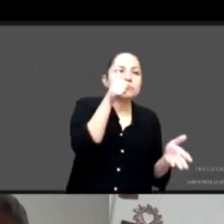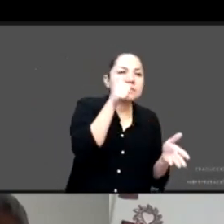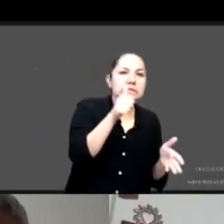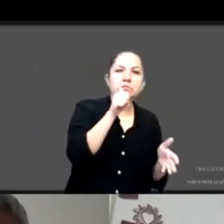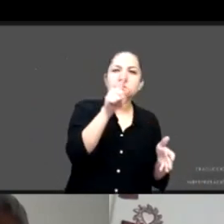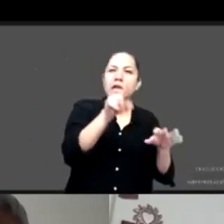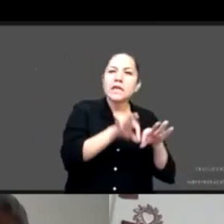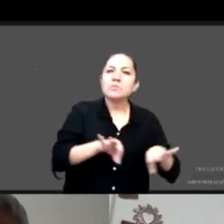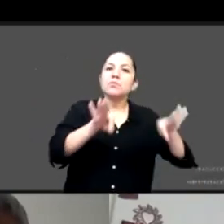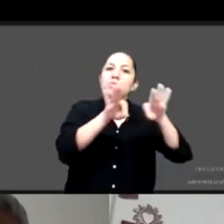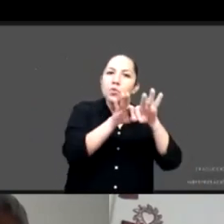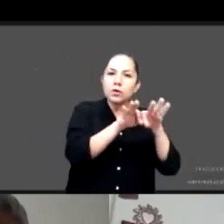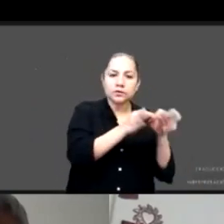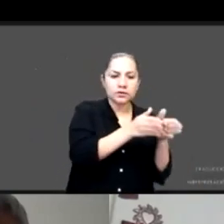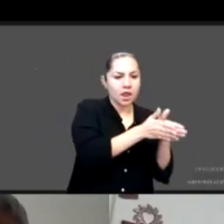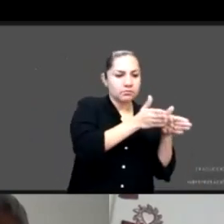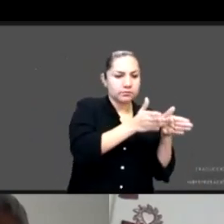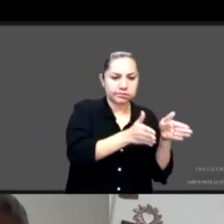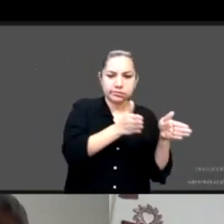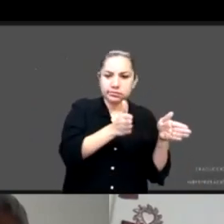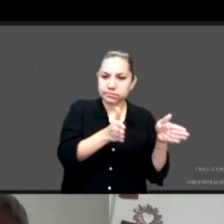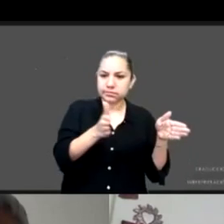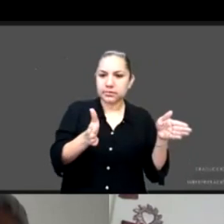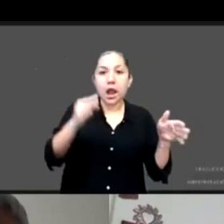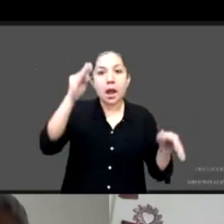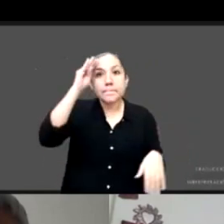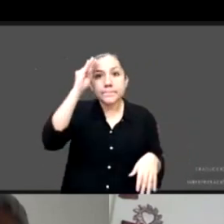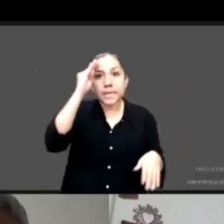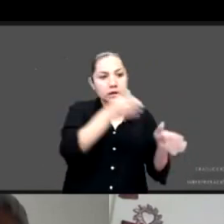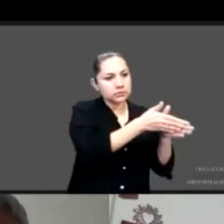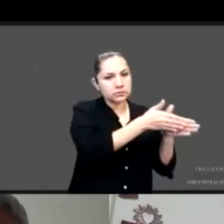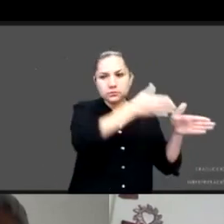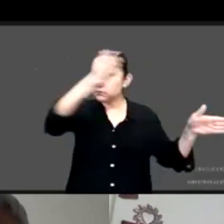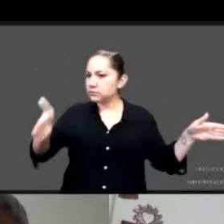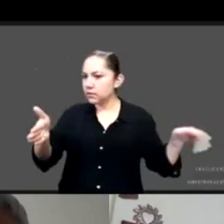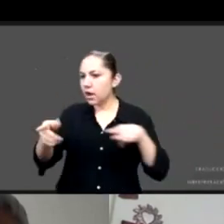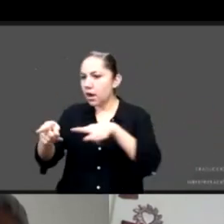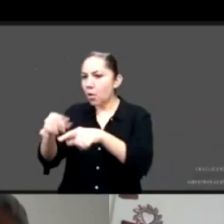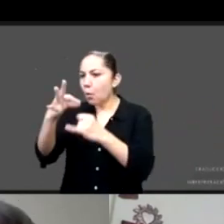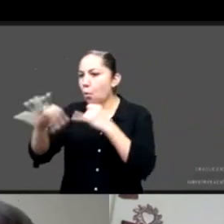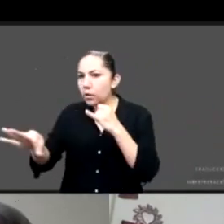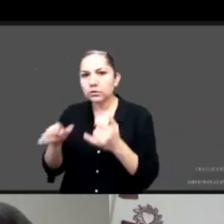no es algo que se lleva, como hemos dicho, sino que es algo que está en continua